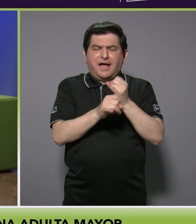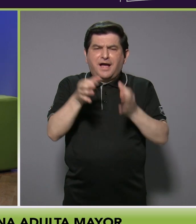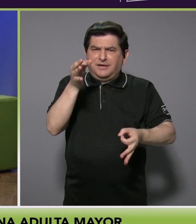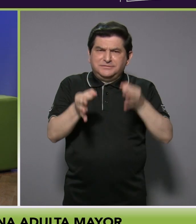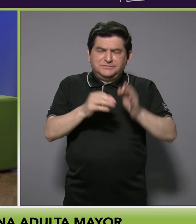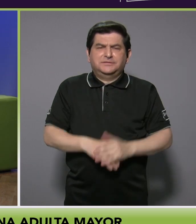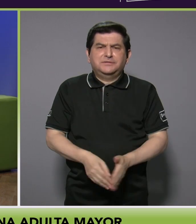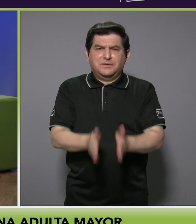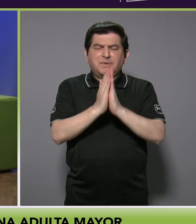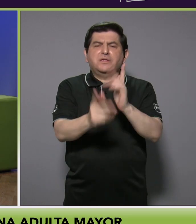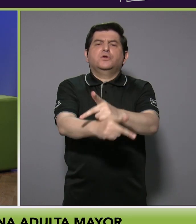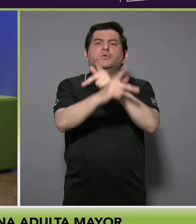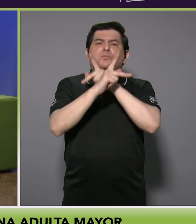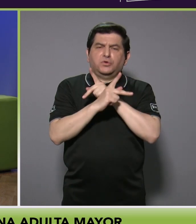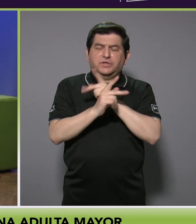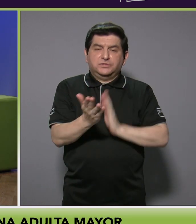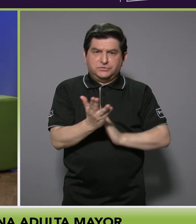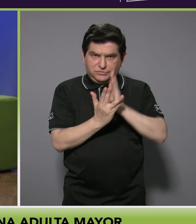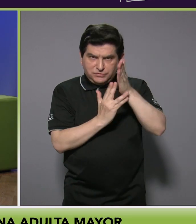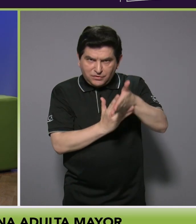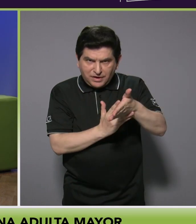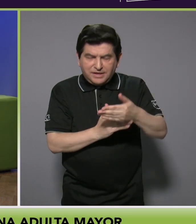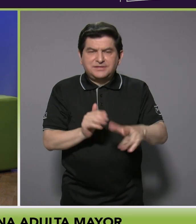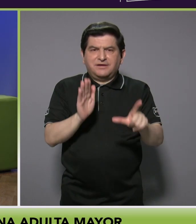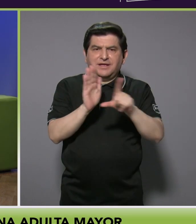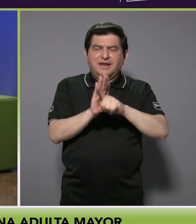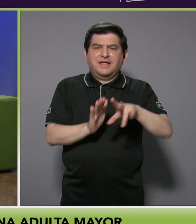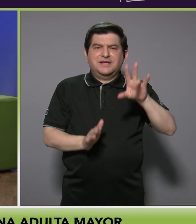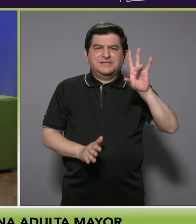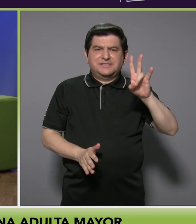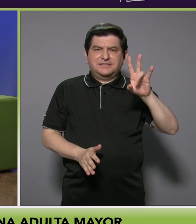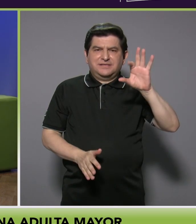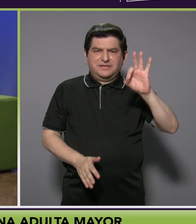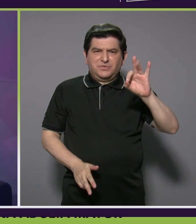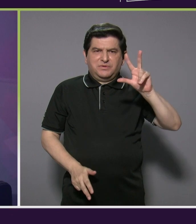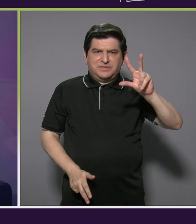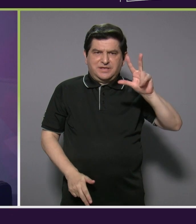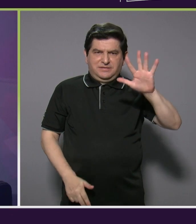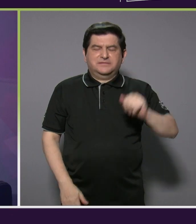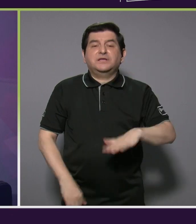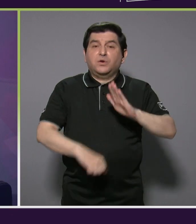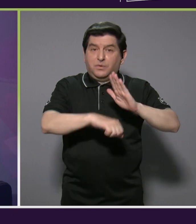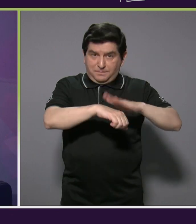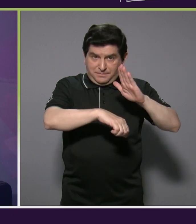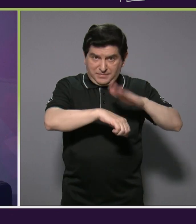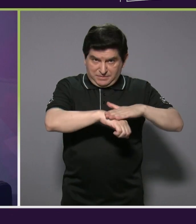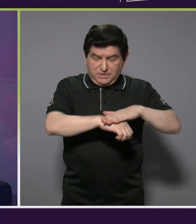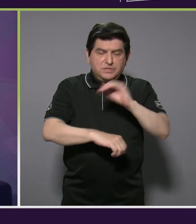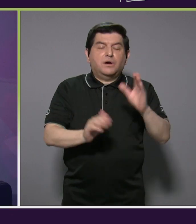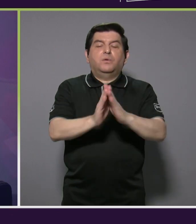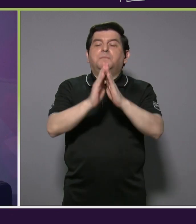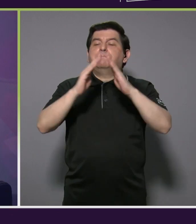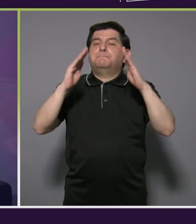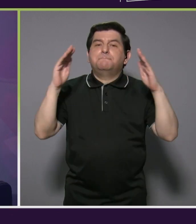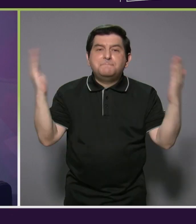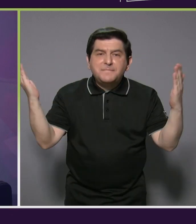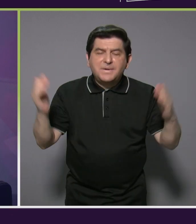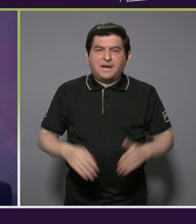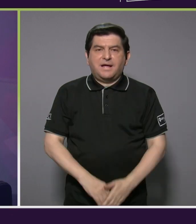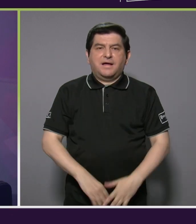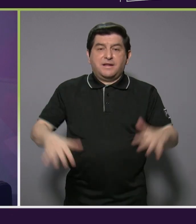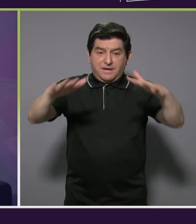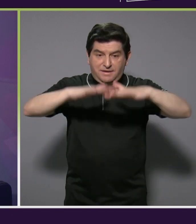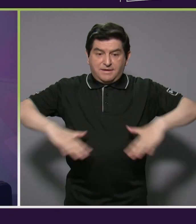solicitar medidas de protección a través de la ley 7935 que permite, ¿verdad? O que amplía el